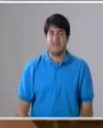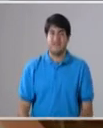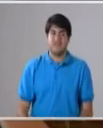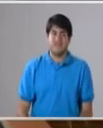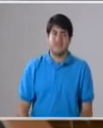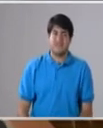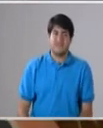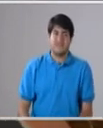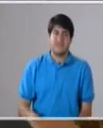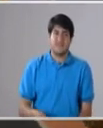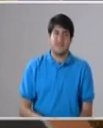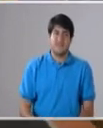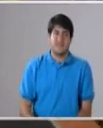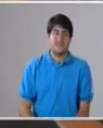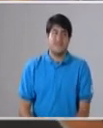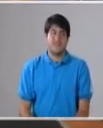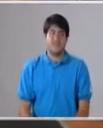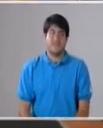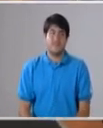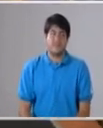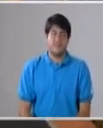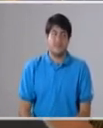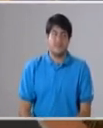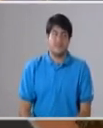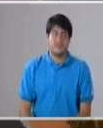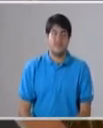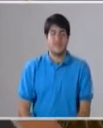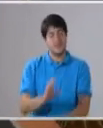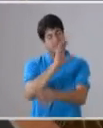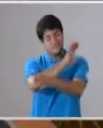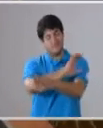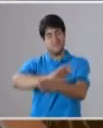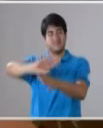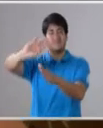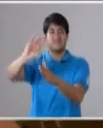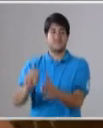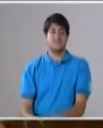¡Qué chulada de belleza, va! Pero sigamos acá, pues.